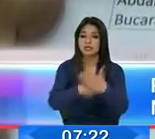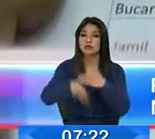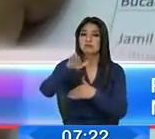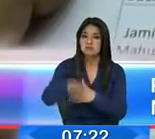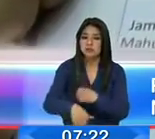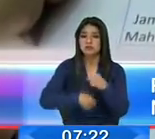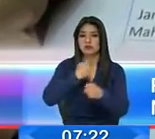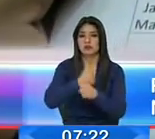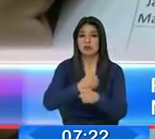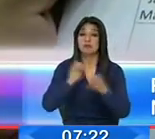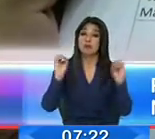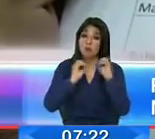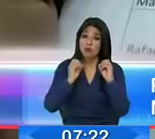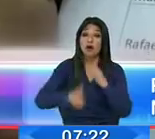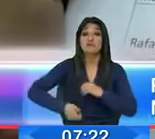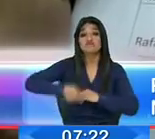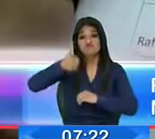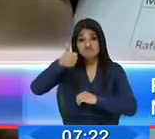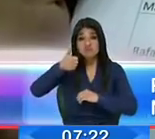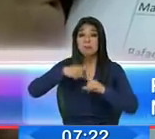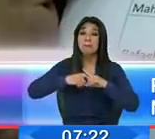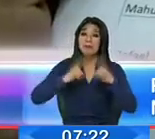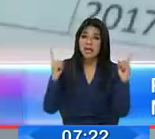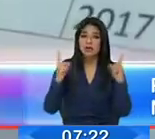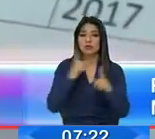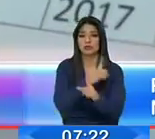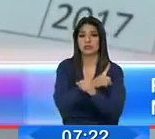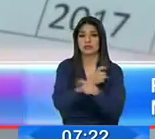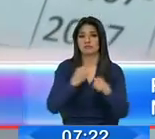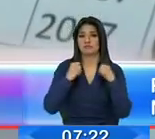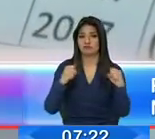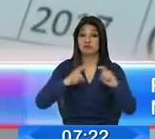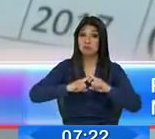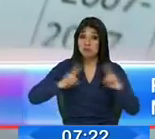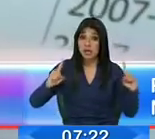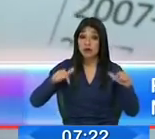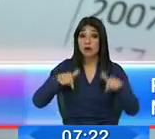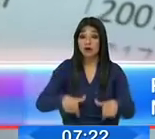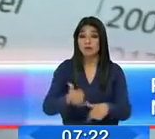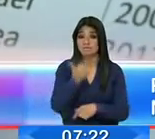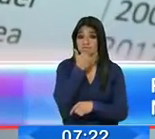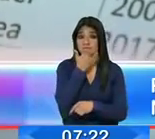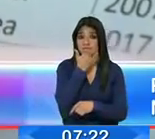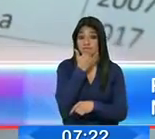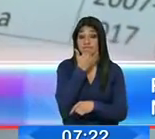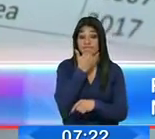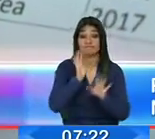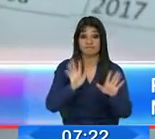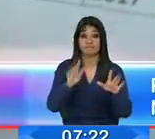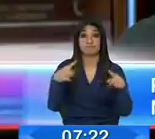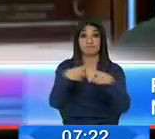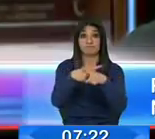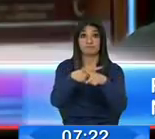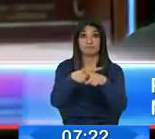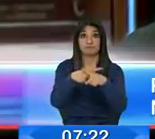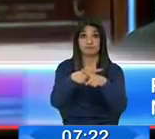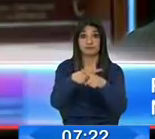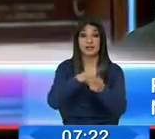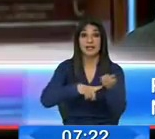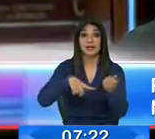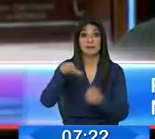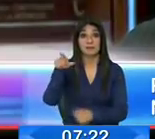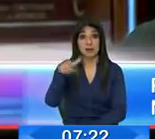edad o mayores con discapacidad severa. Pero en la realidad estaría ocurriendo lo contrario. La hermana del